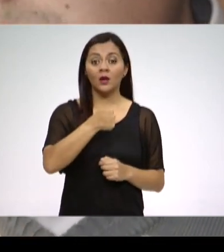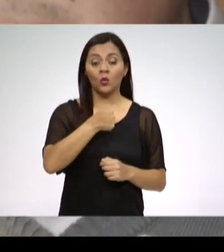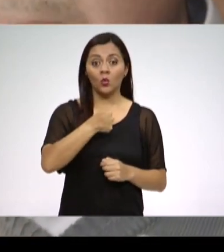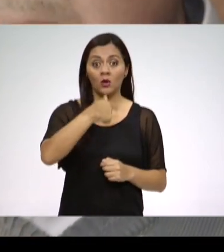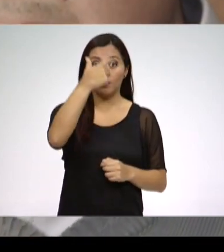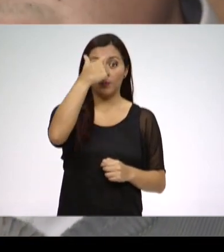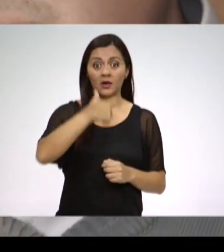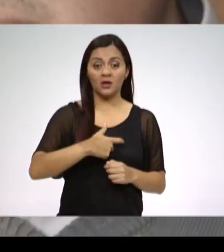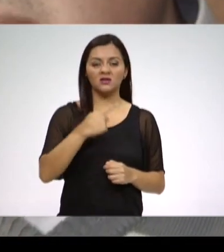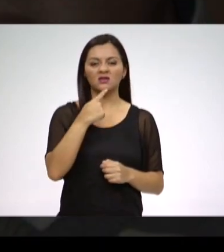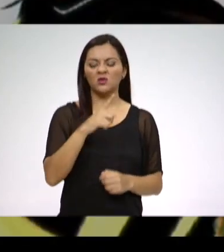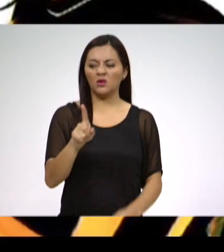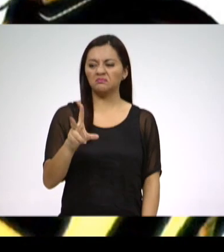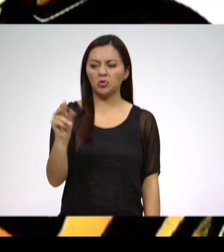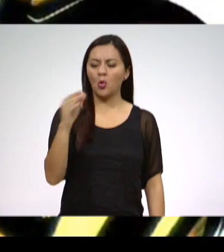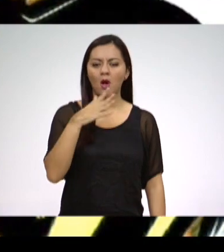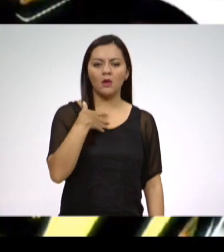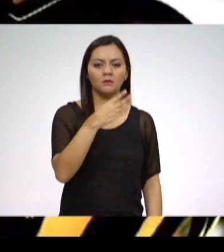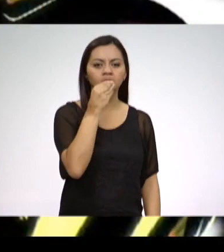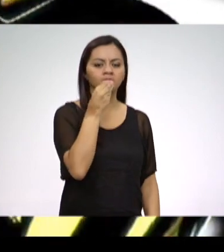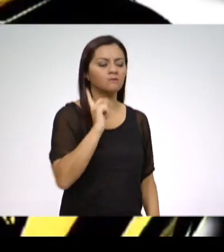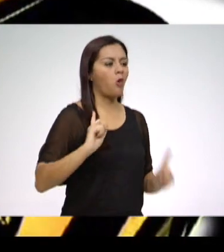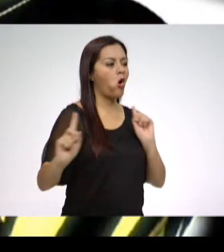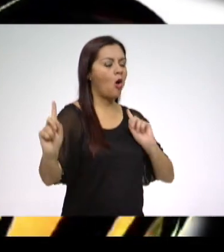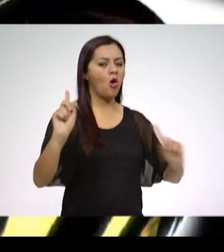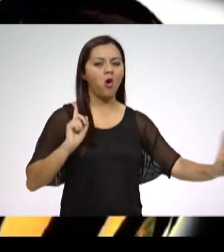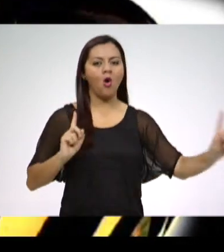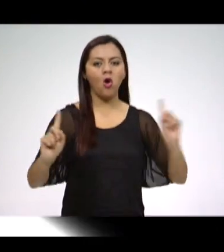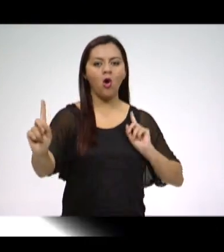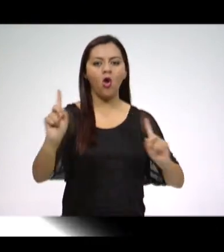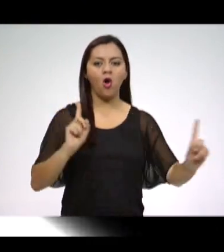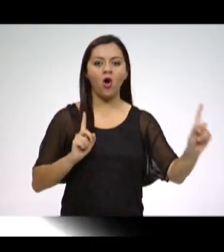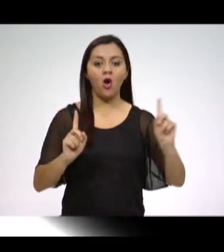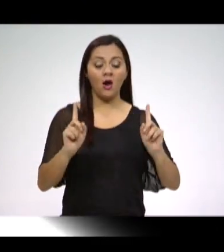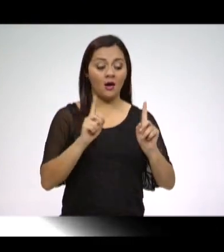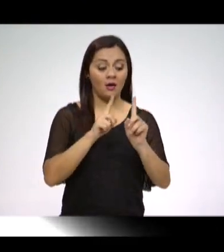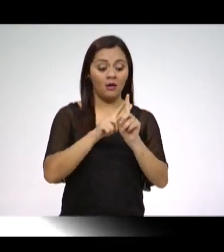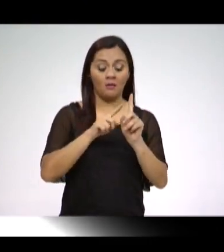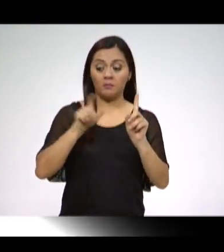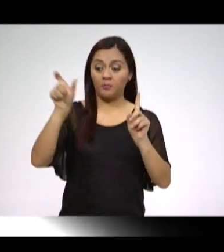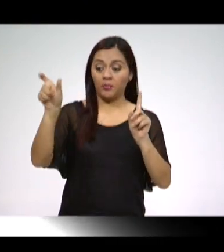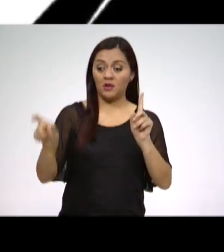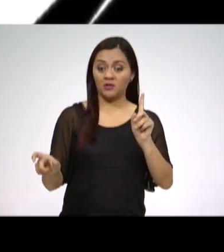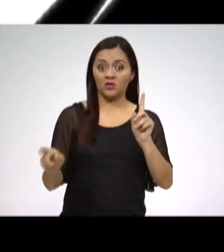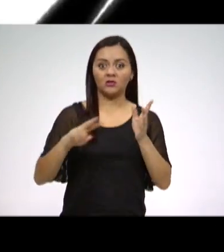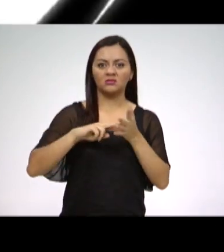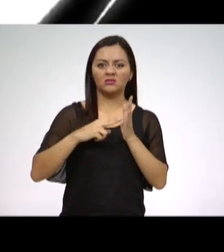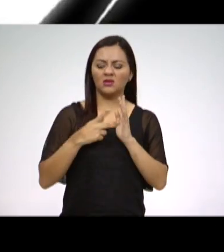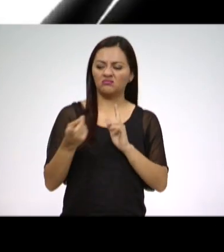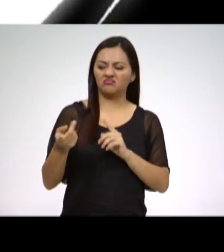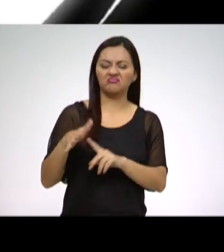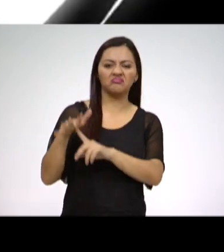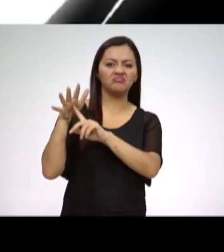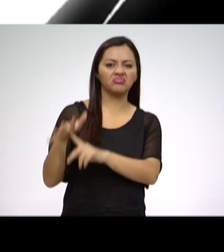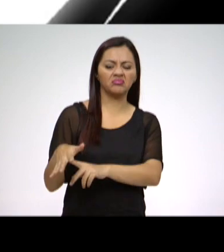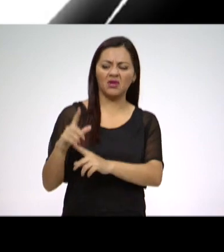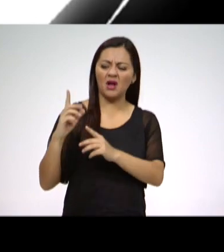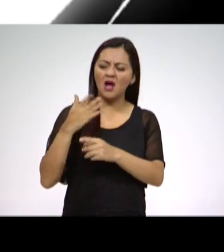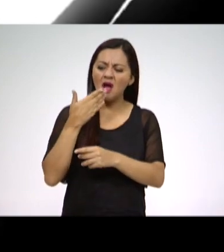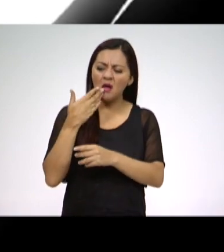comúnmente conocemos la ley del hielo. Entonces hace que todas las personas alrededor de la víctima no le hablen, no le digan nada,